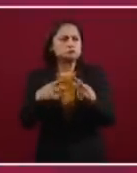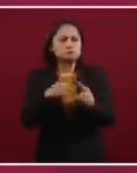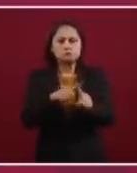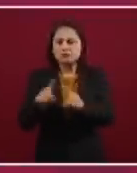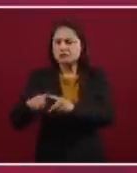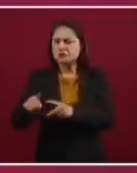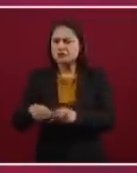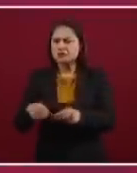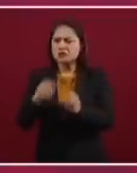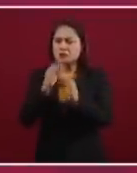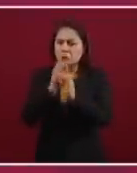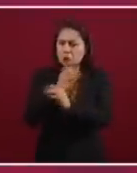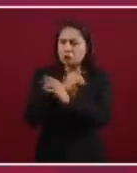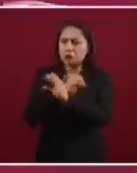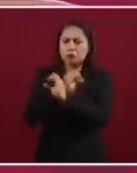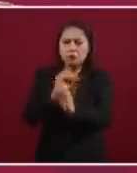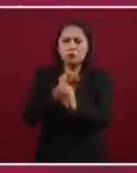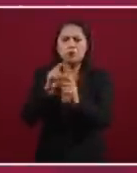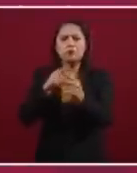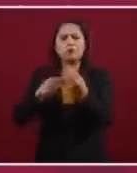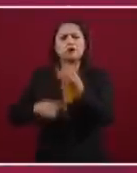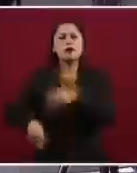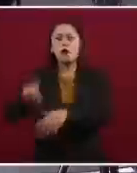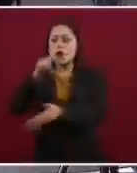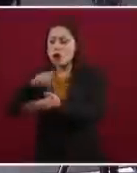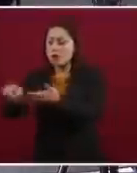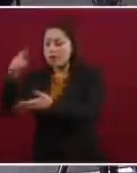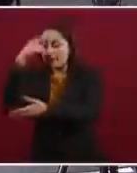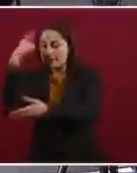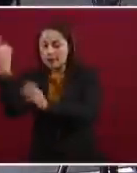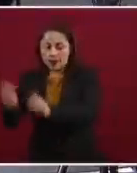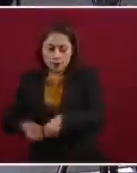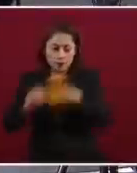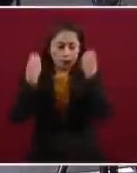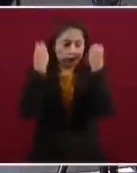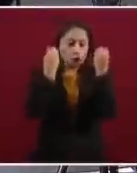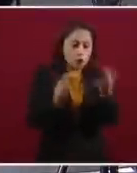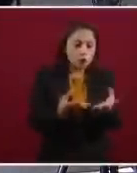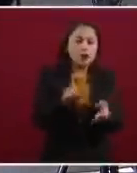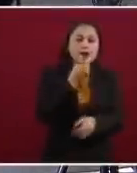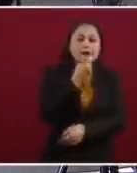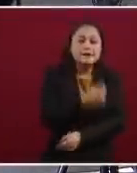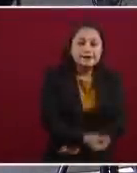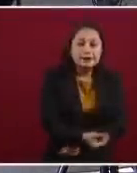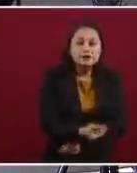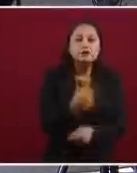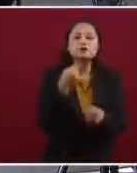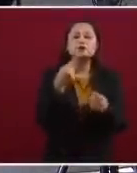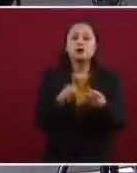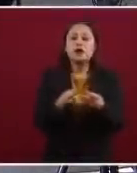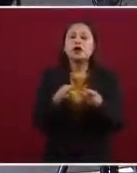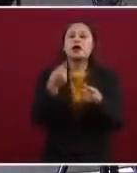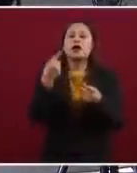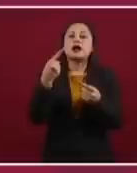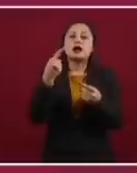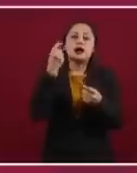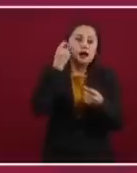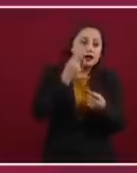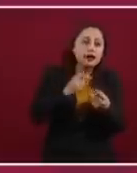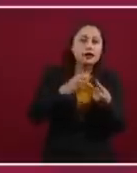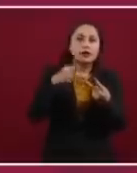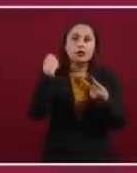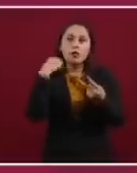guerrero porque es lo mismo imagínense lo sano que es